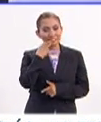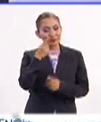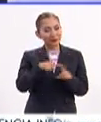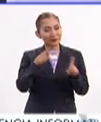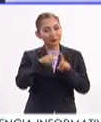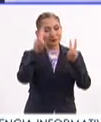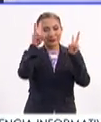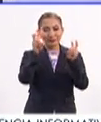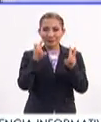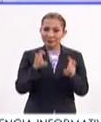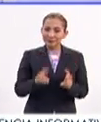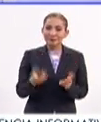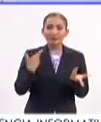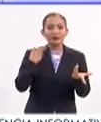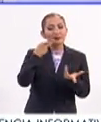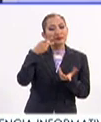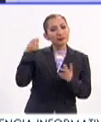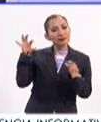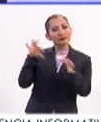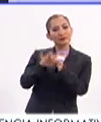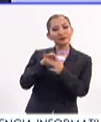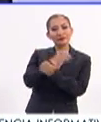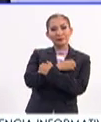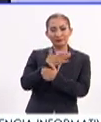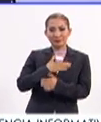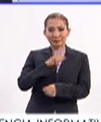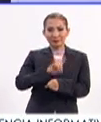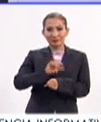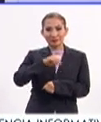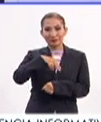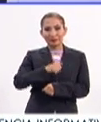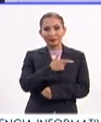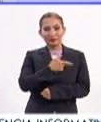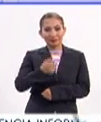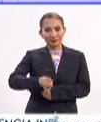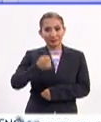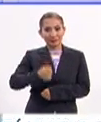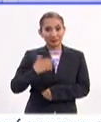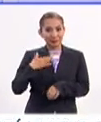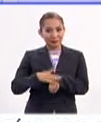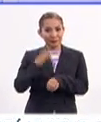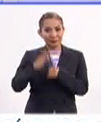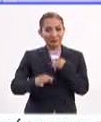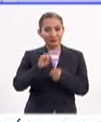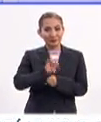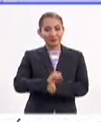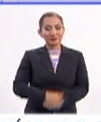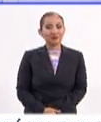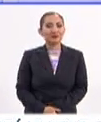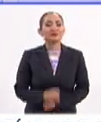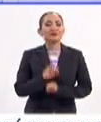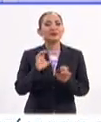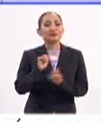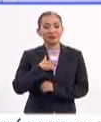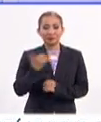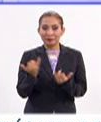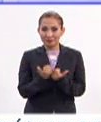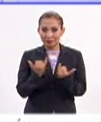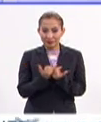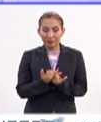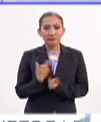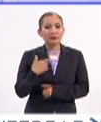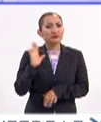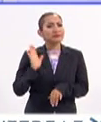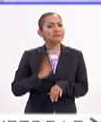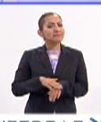de muchos temas que tienen que ver con la educación. Ana Cris, muy buenos días, qué gusto saludarte. Espero hayas tenido un excelente fin de semana. Así es, Omar, espero que tú también,